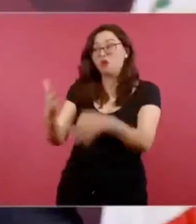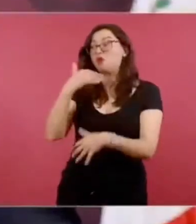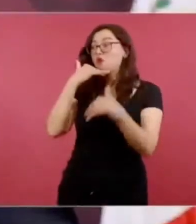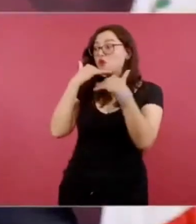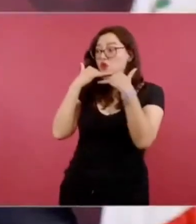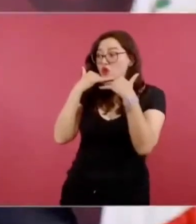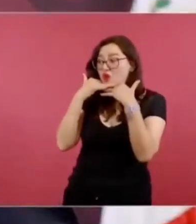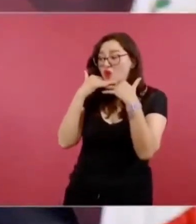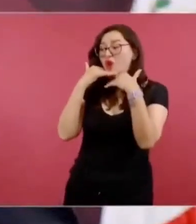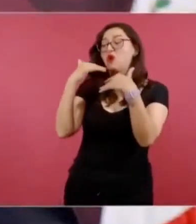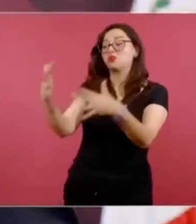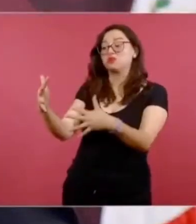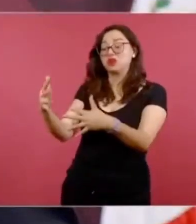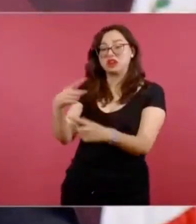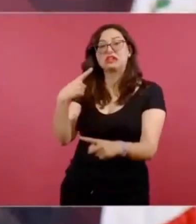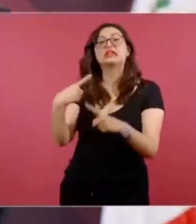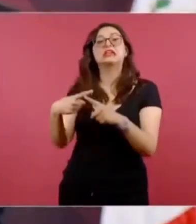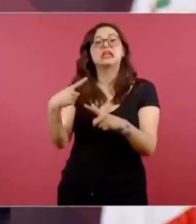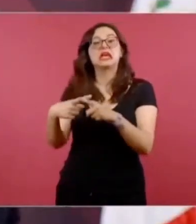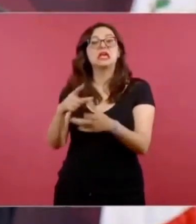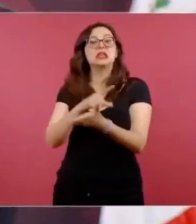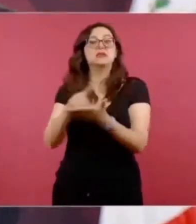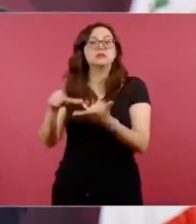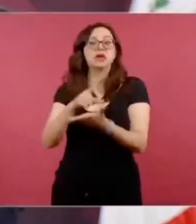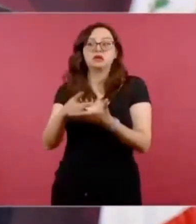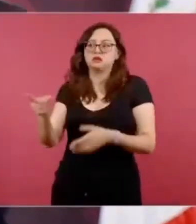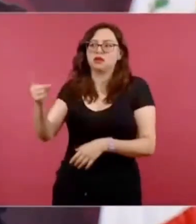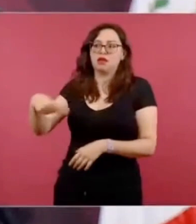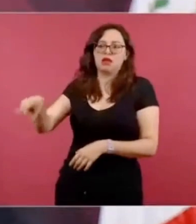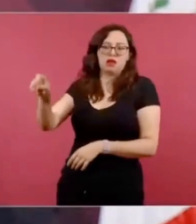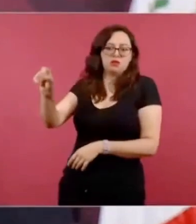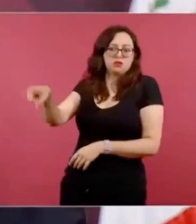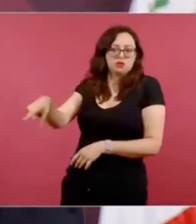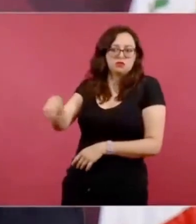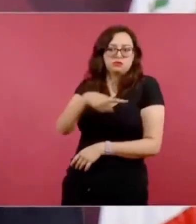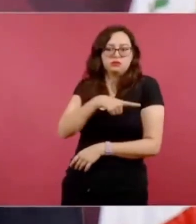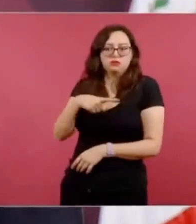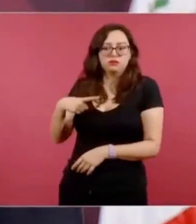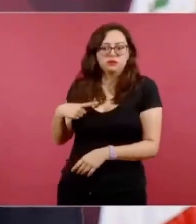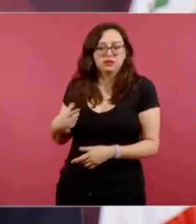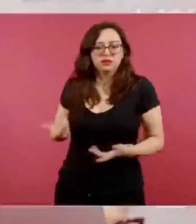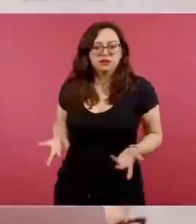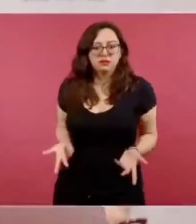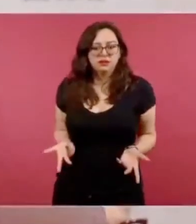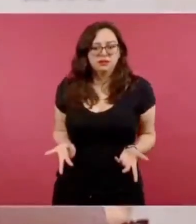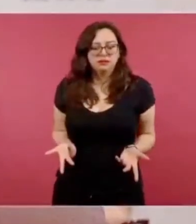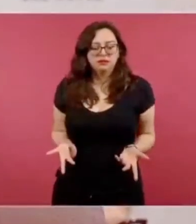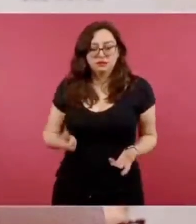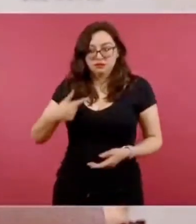corrupción que prevalece en ese poder.